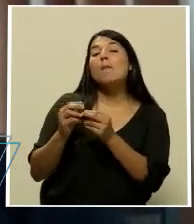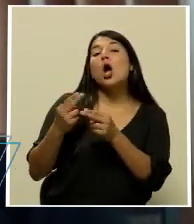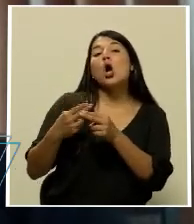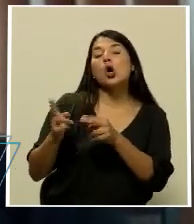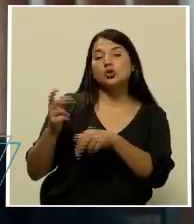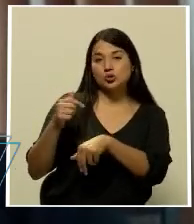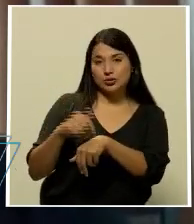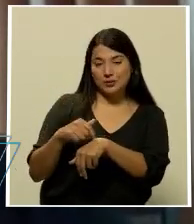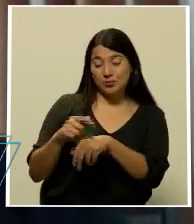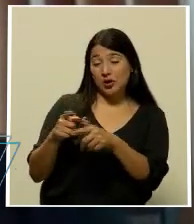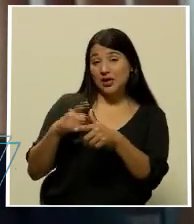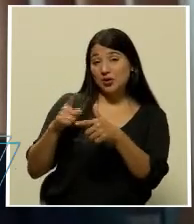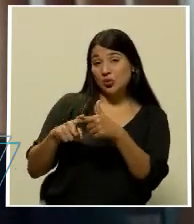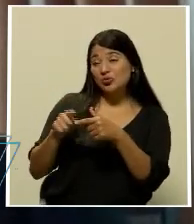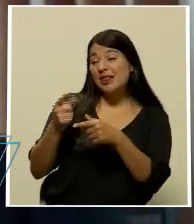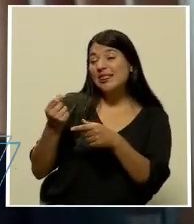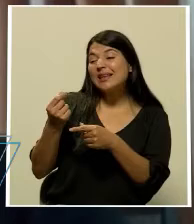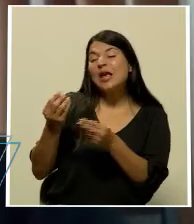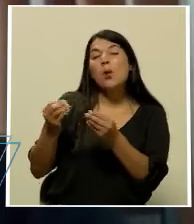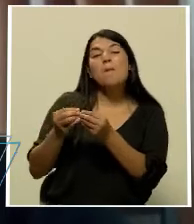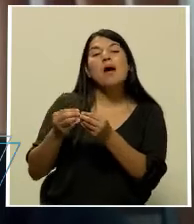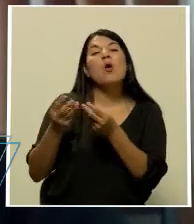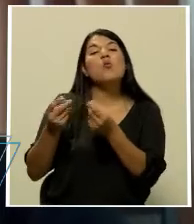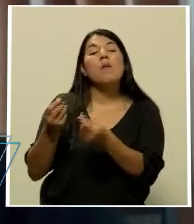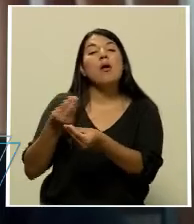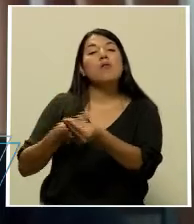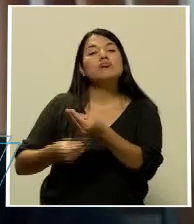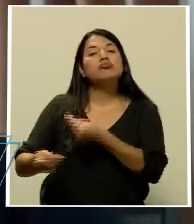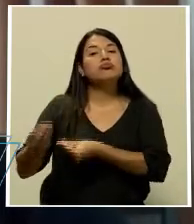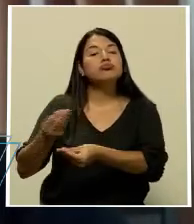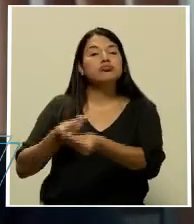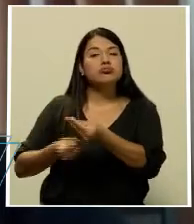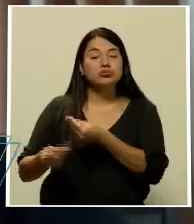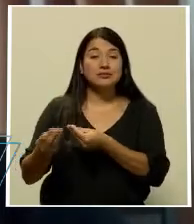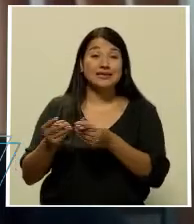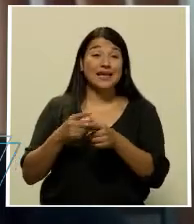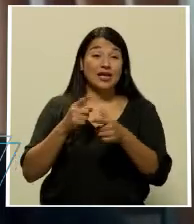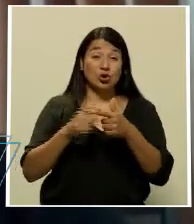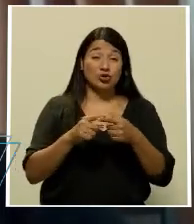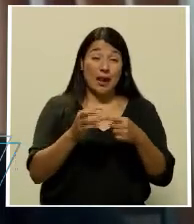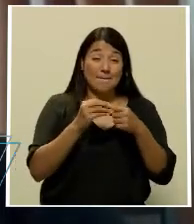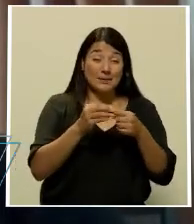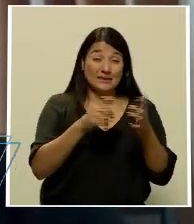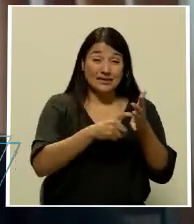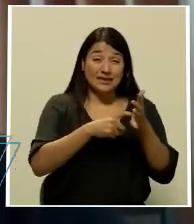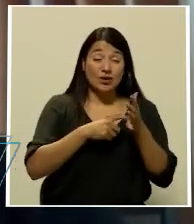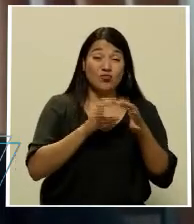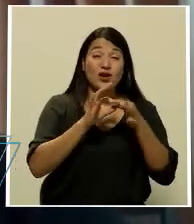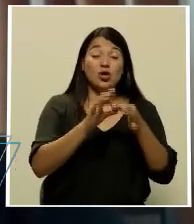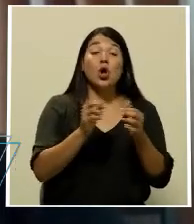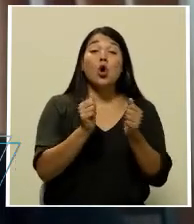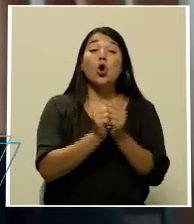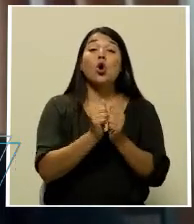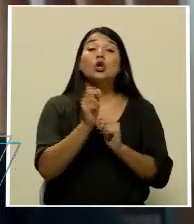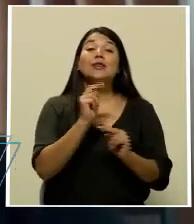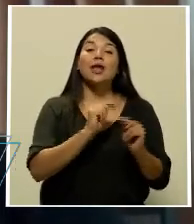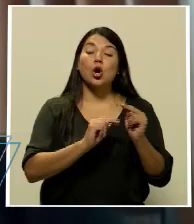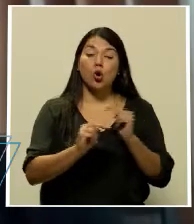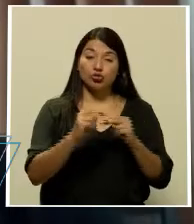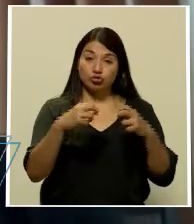los flujos giran más rápidamente. Por tanto, el peso fundamental de la deuda se concentra en el negocio